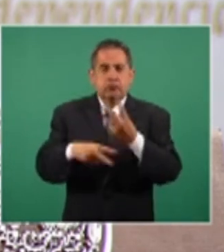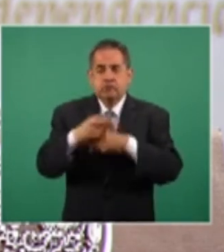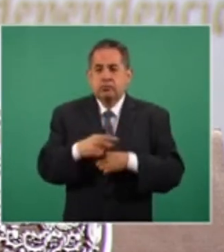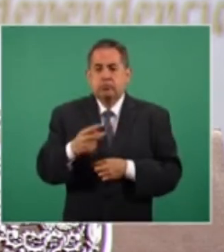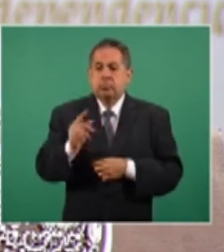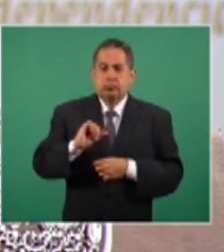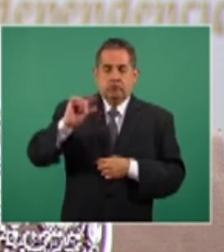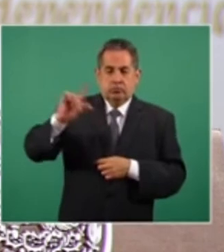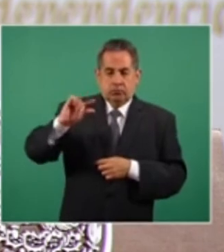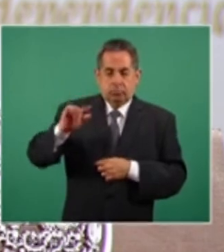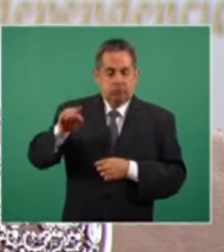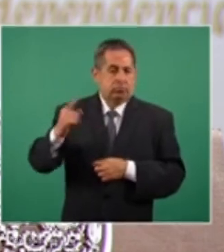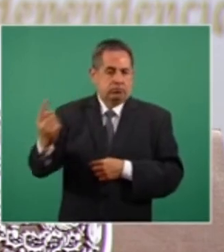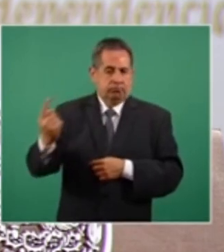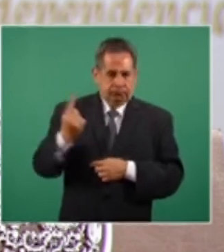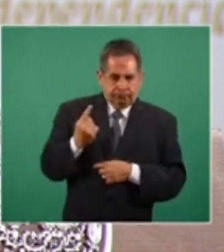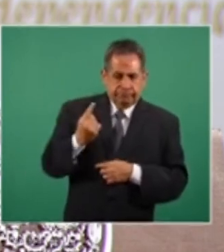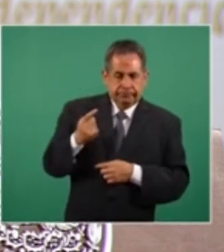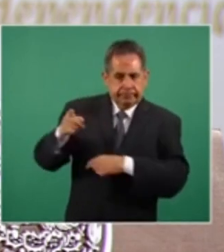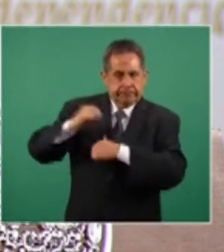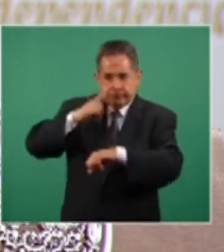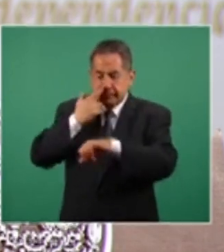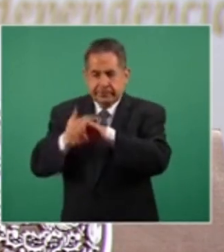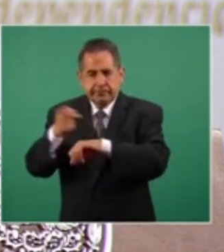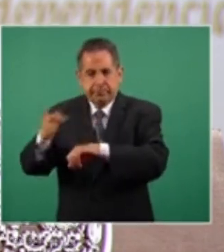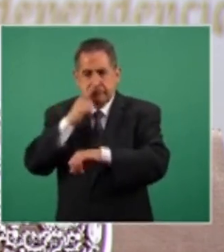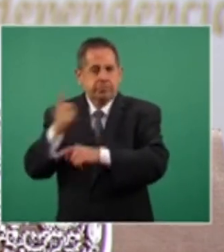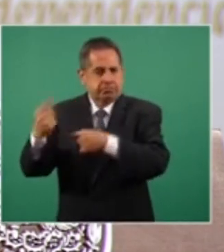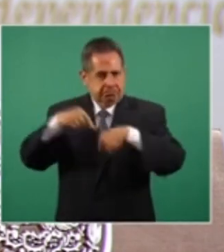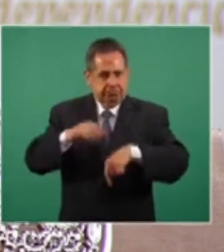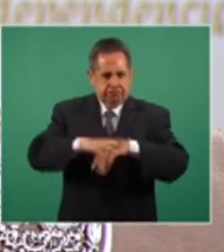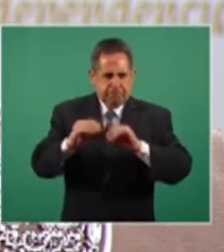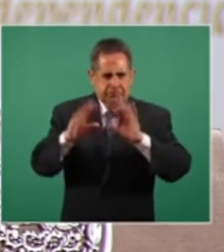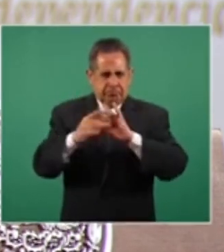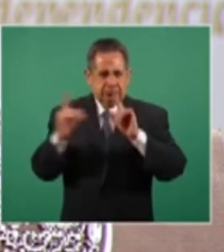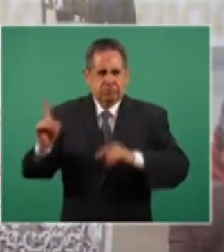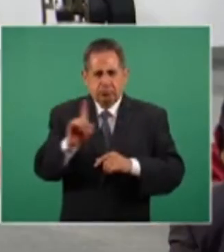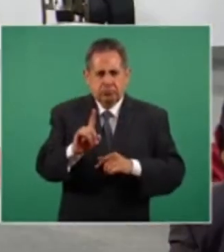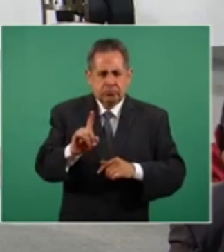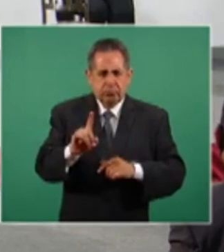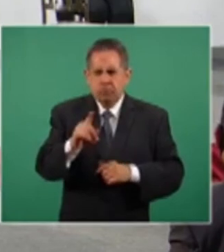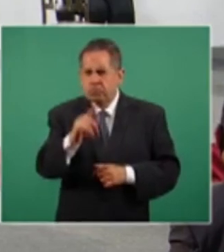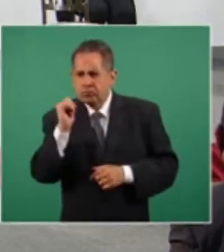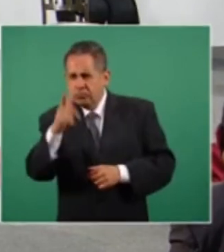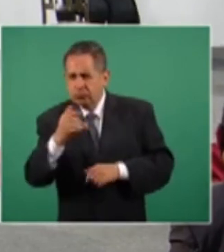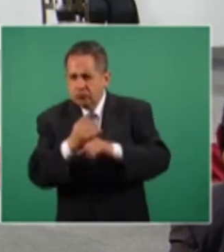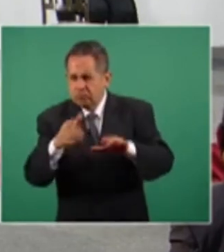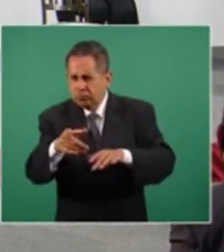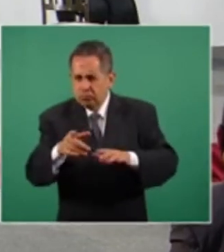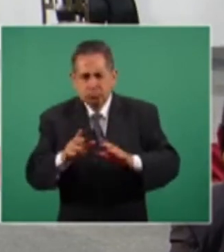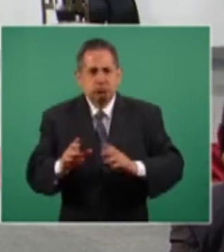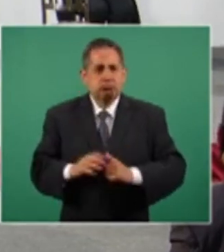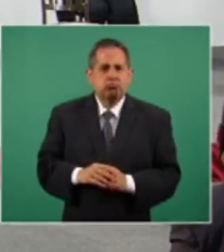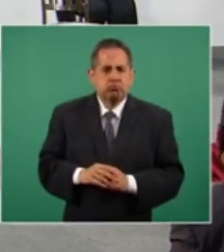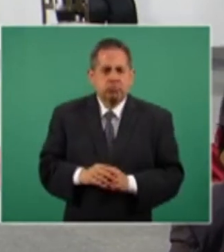funcionarios que llevan estos asuntos de que vinieran a informar puntualmente. ¿Tienes alguna información? ¿No?